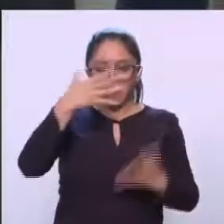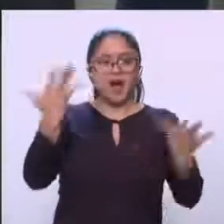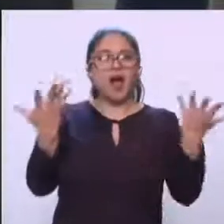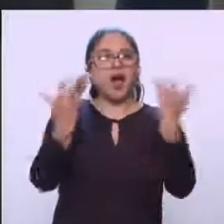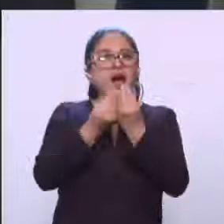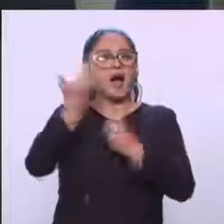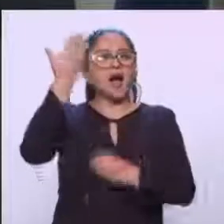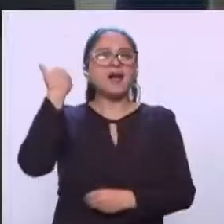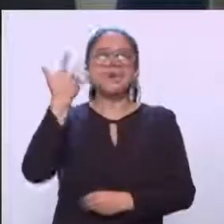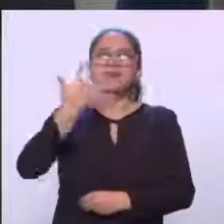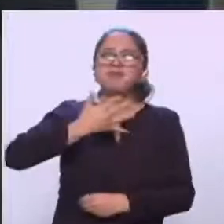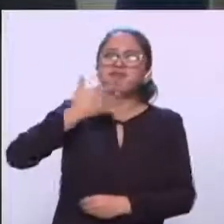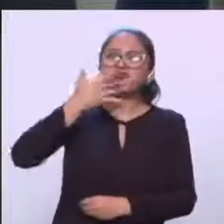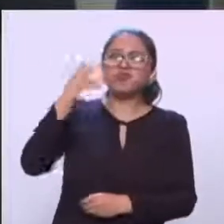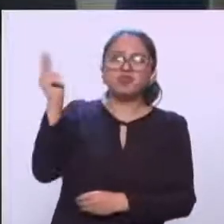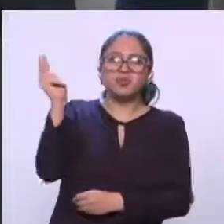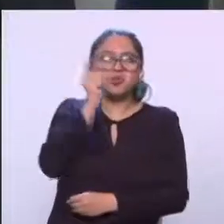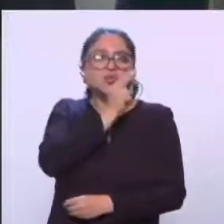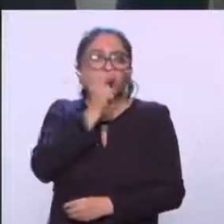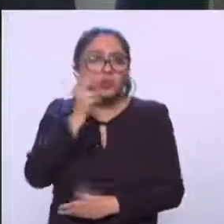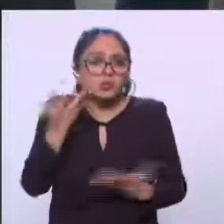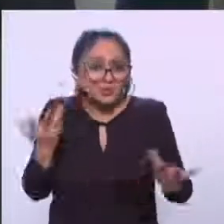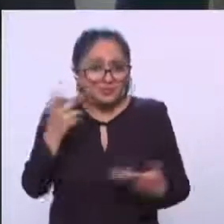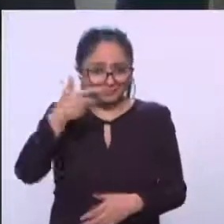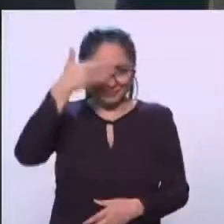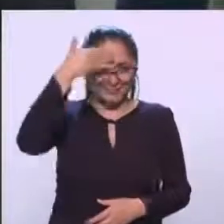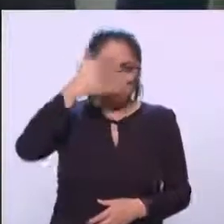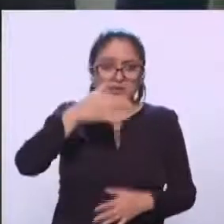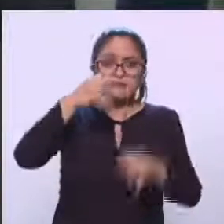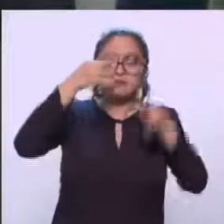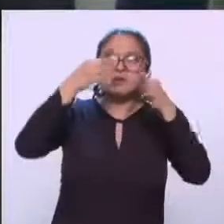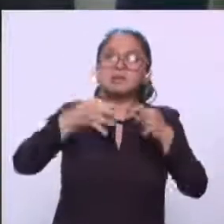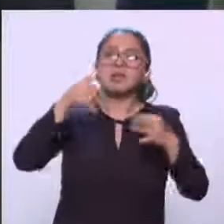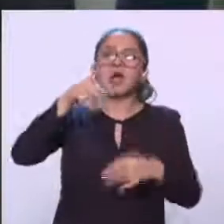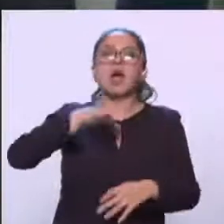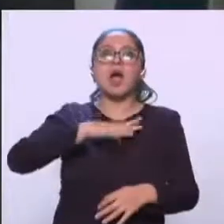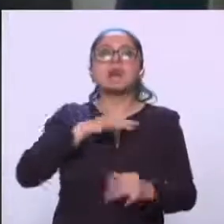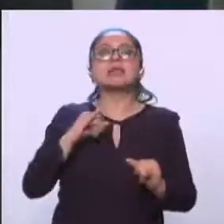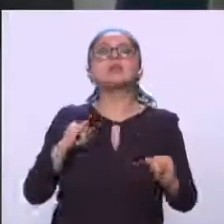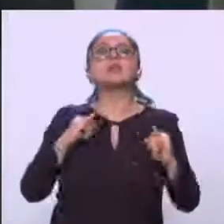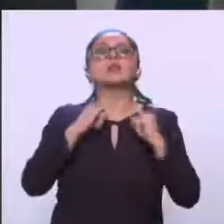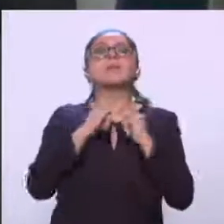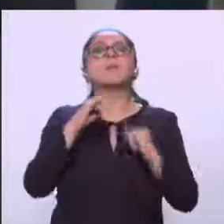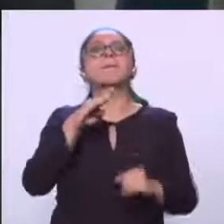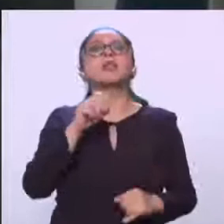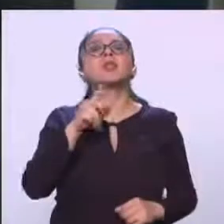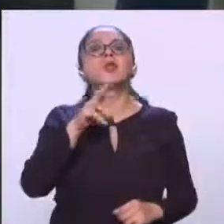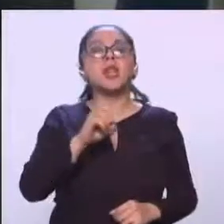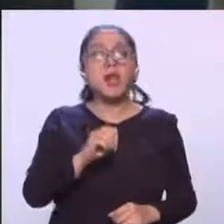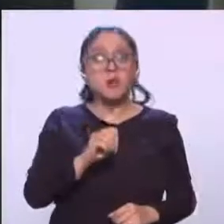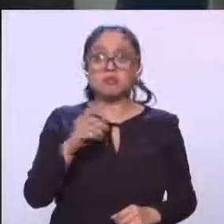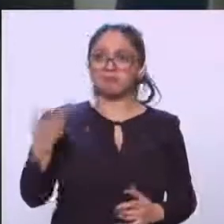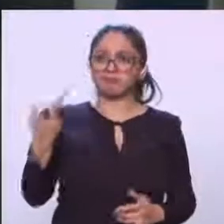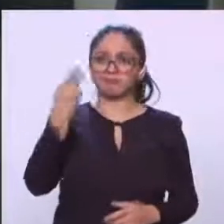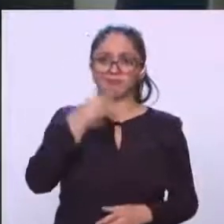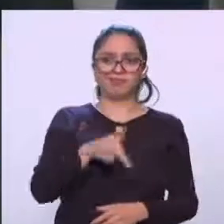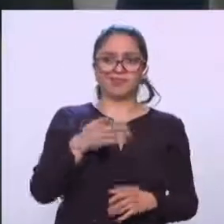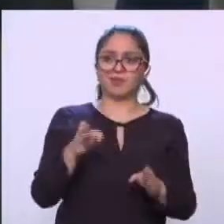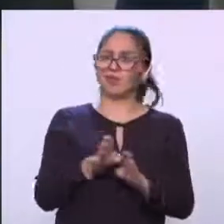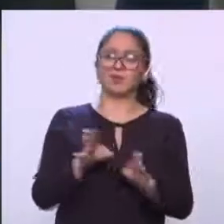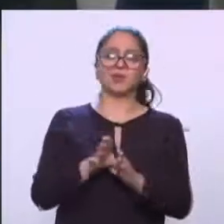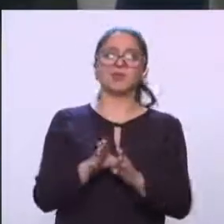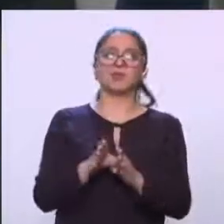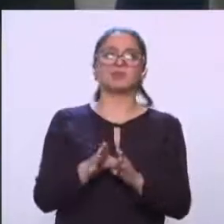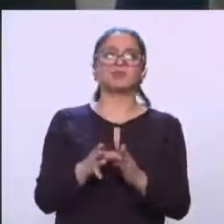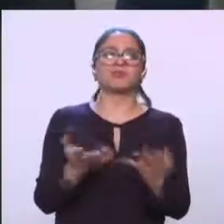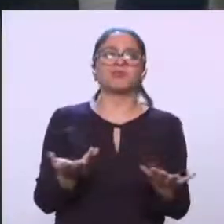¿no? Como sí existe, por ejemplo, en el caso de la calidad del aire, un instituto metropolitano que no tiene tantas... pues sí, no